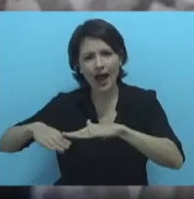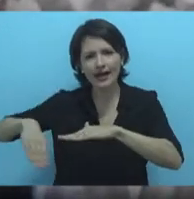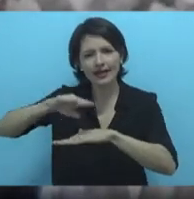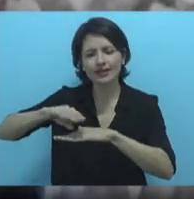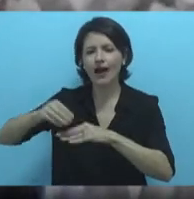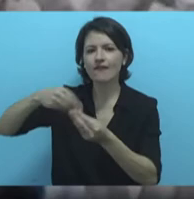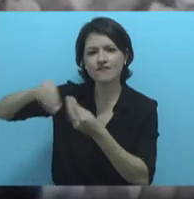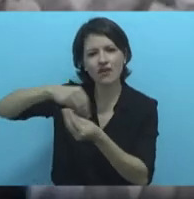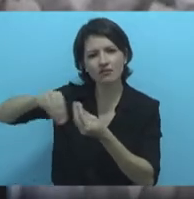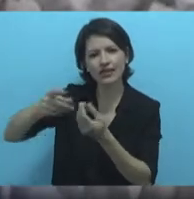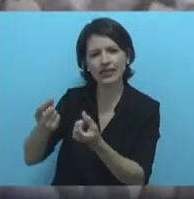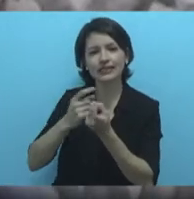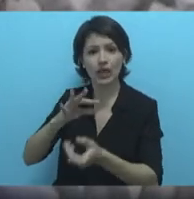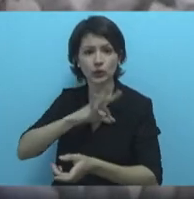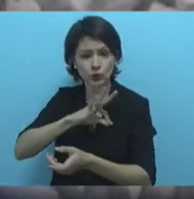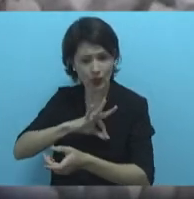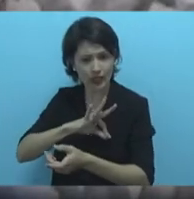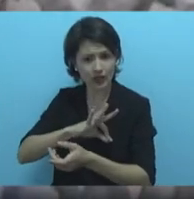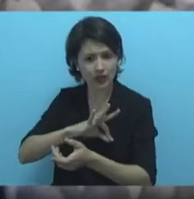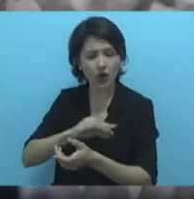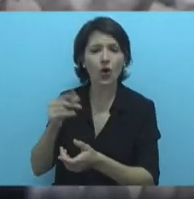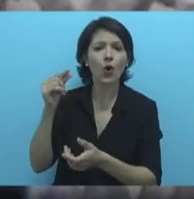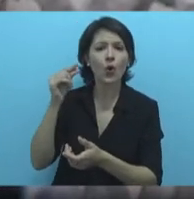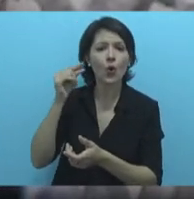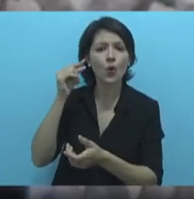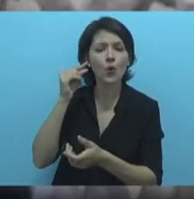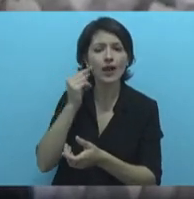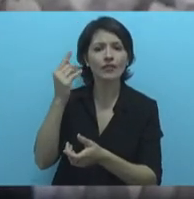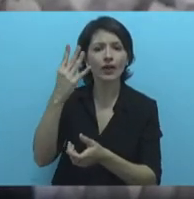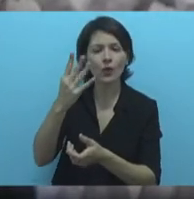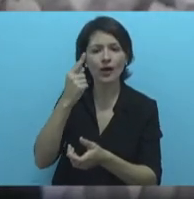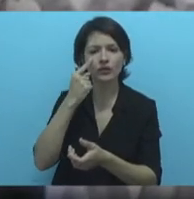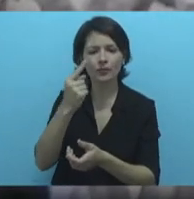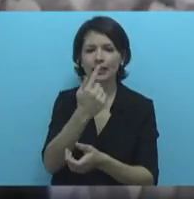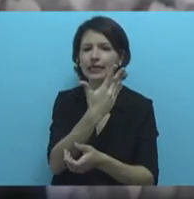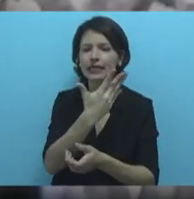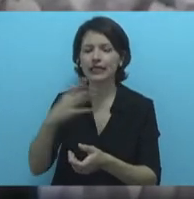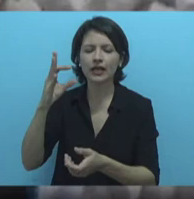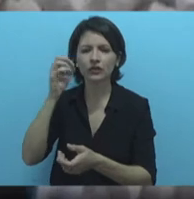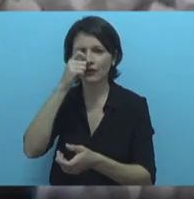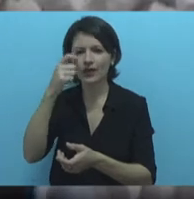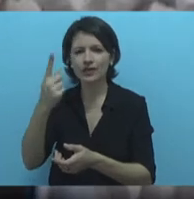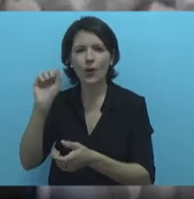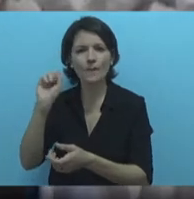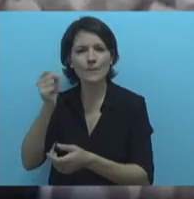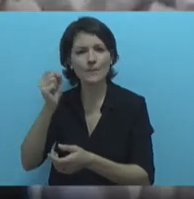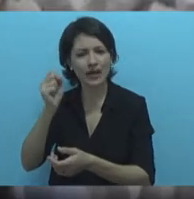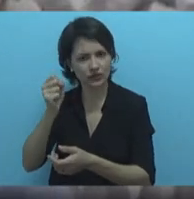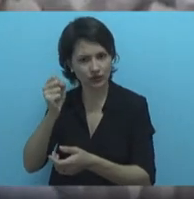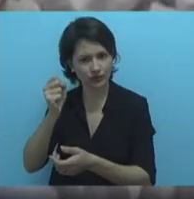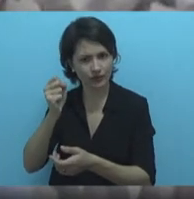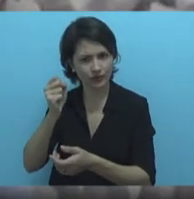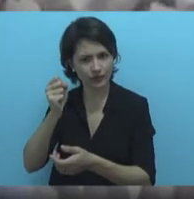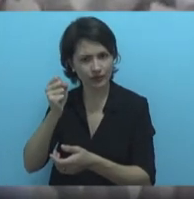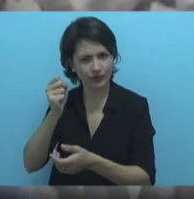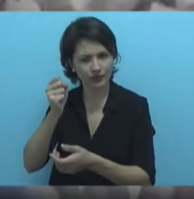familia tipo de argentina está en 44.521 pesos parece mentira que